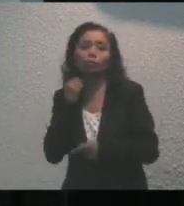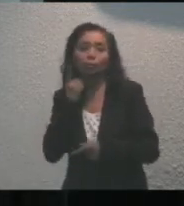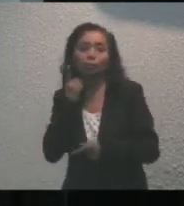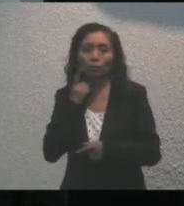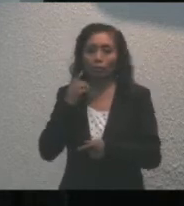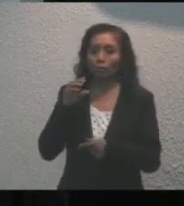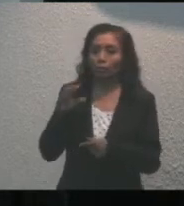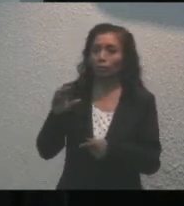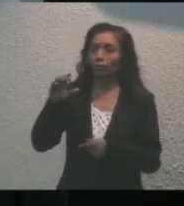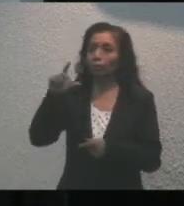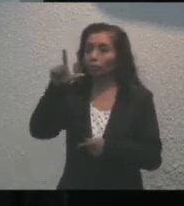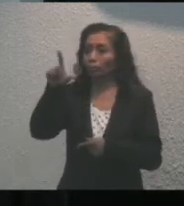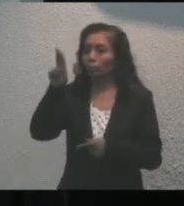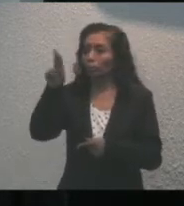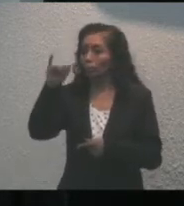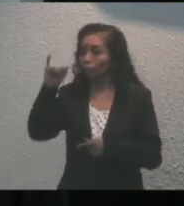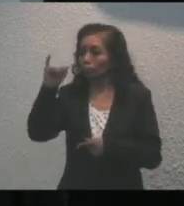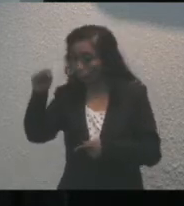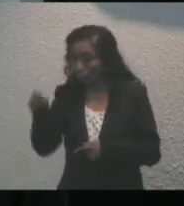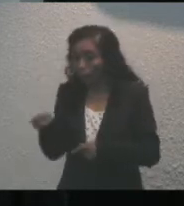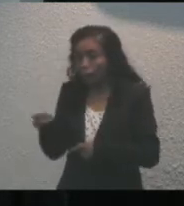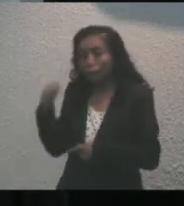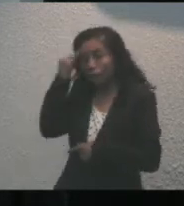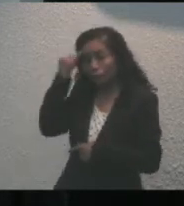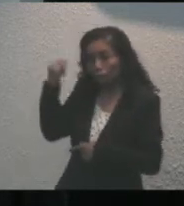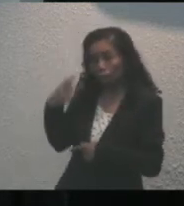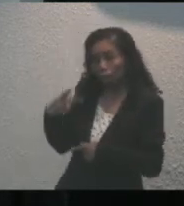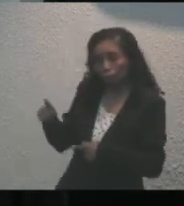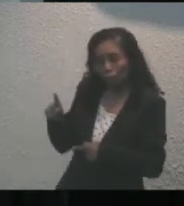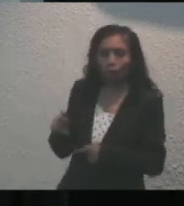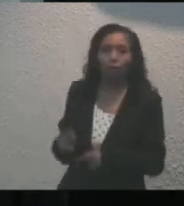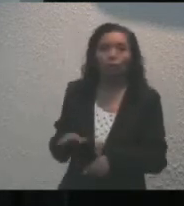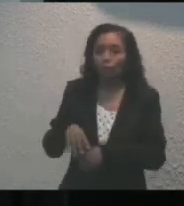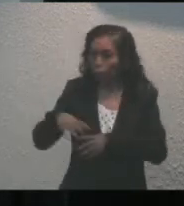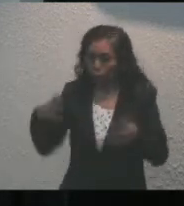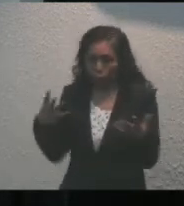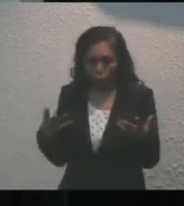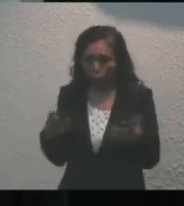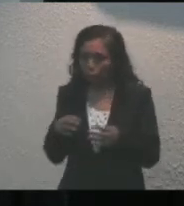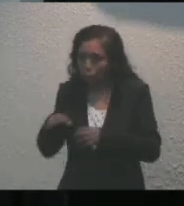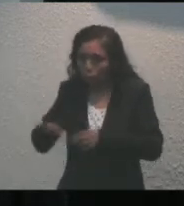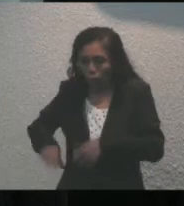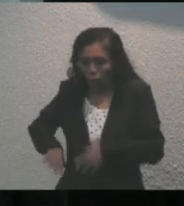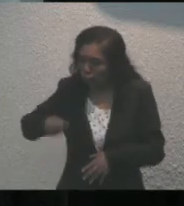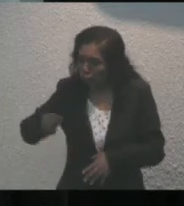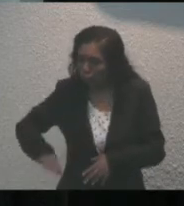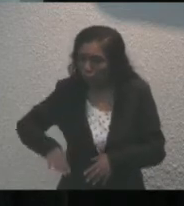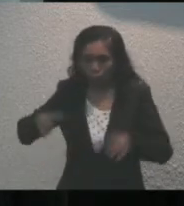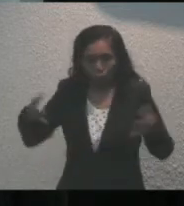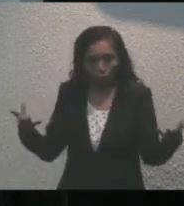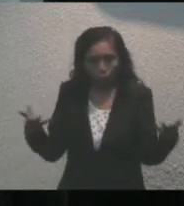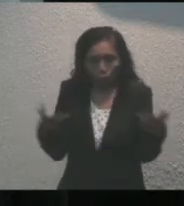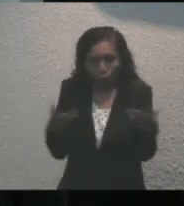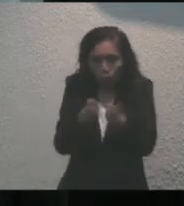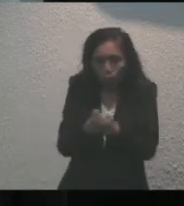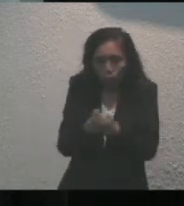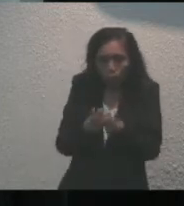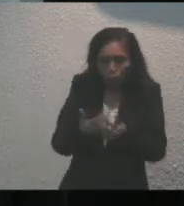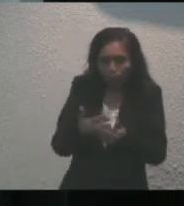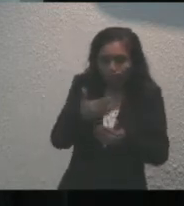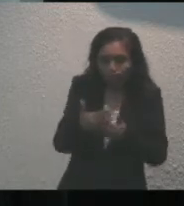Cepeda, ya que con la suma de esfuerzos y acciones legislativas encaminadas a